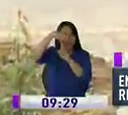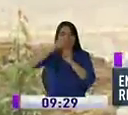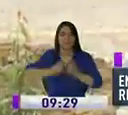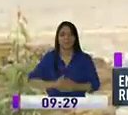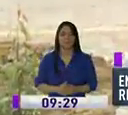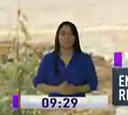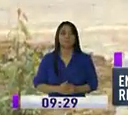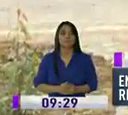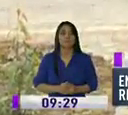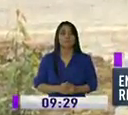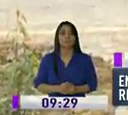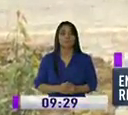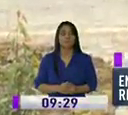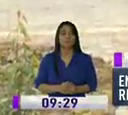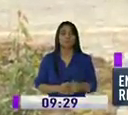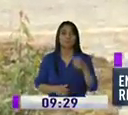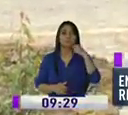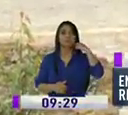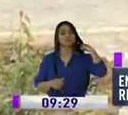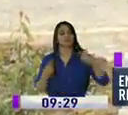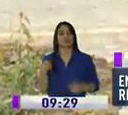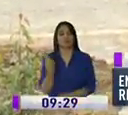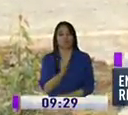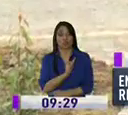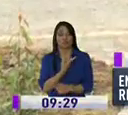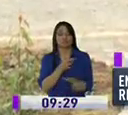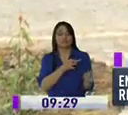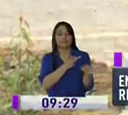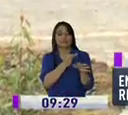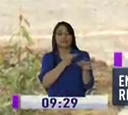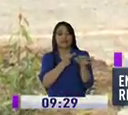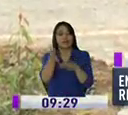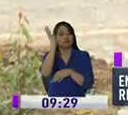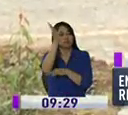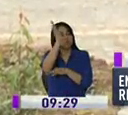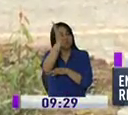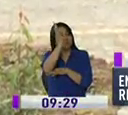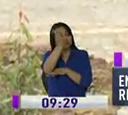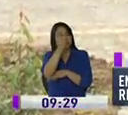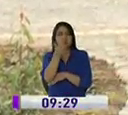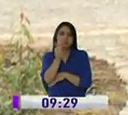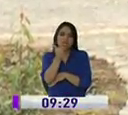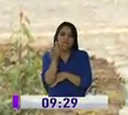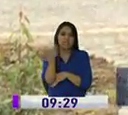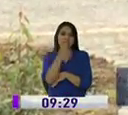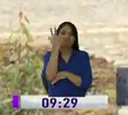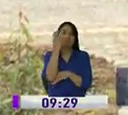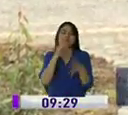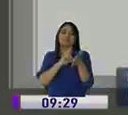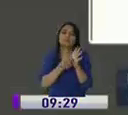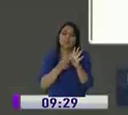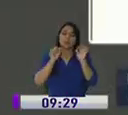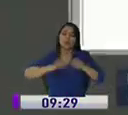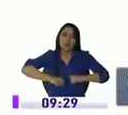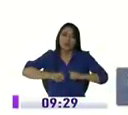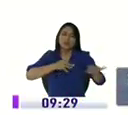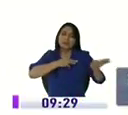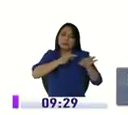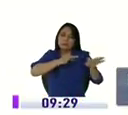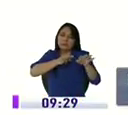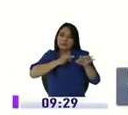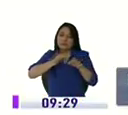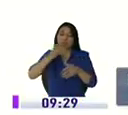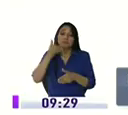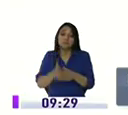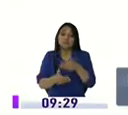Nosotros principalmente les damos charlas de unos 10 a 15 minutos explicando todo este